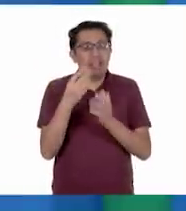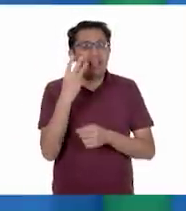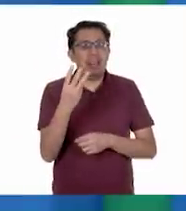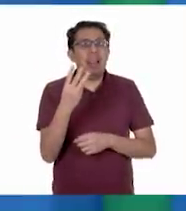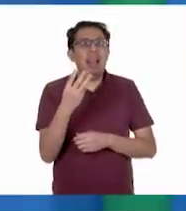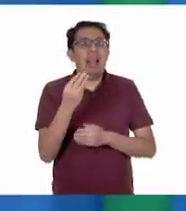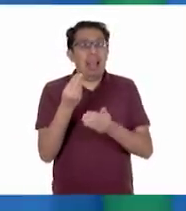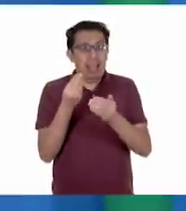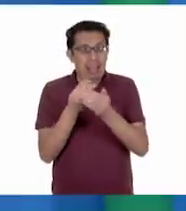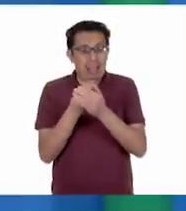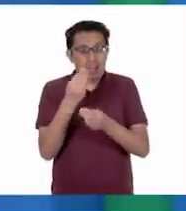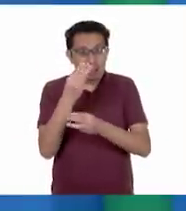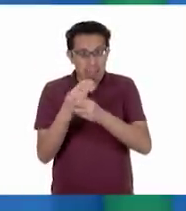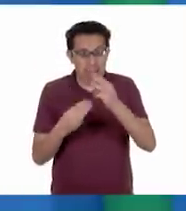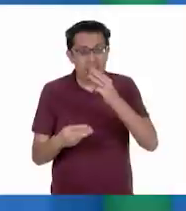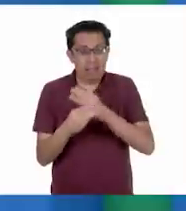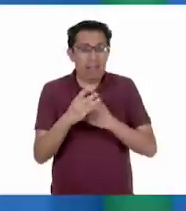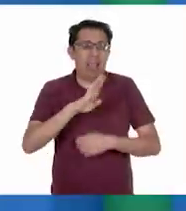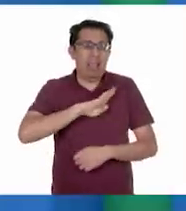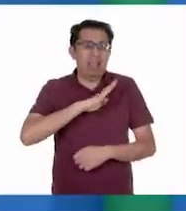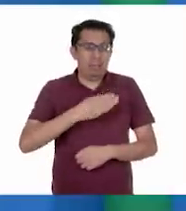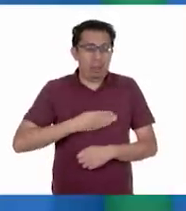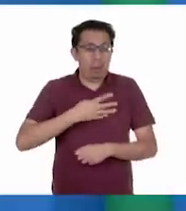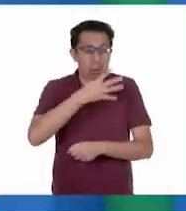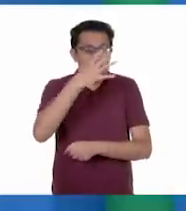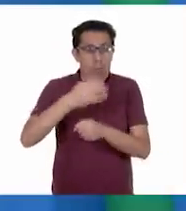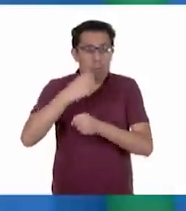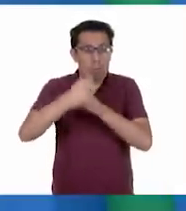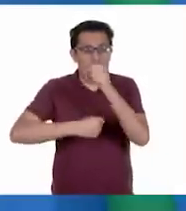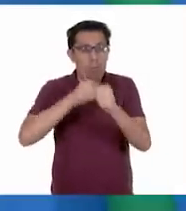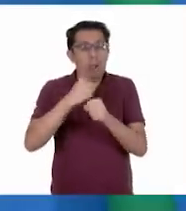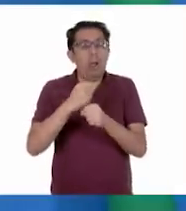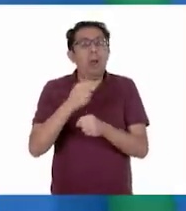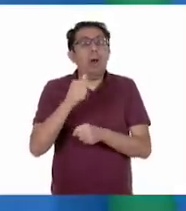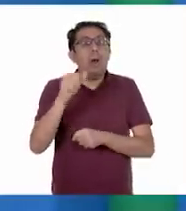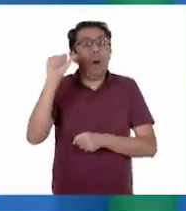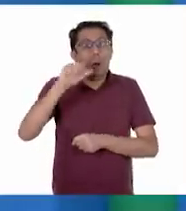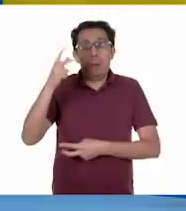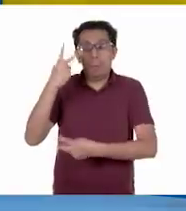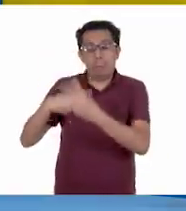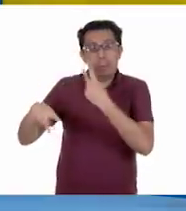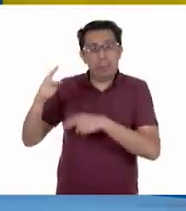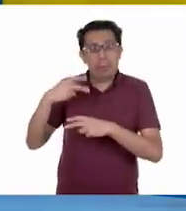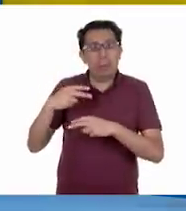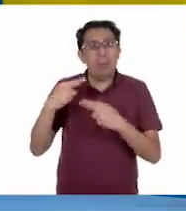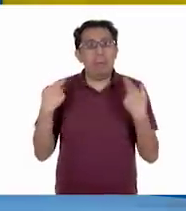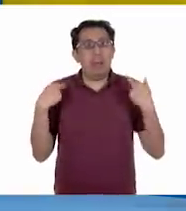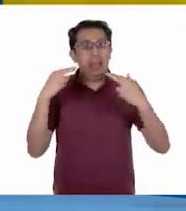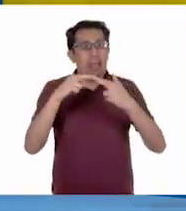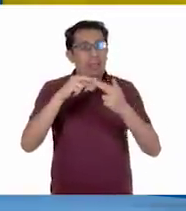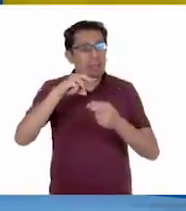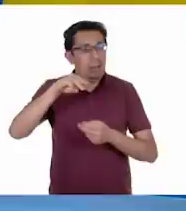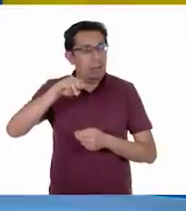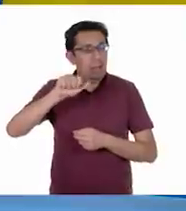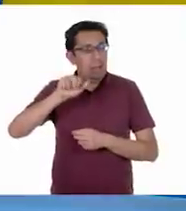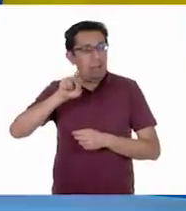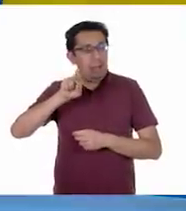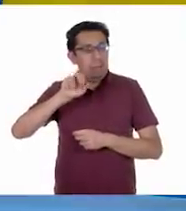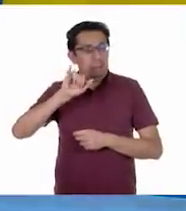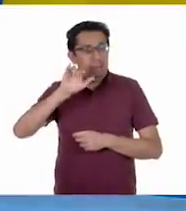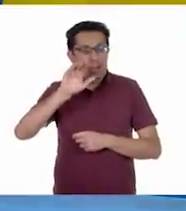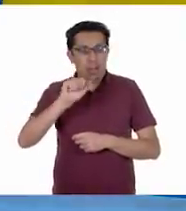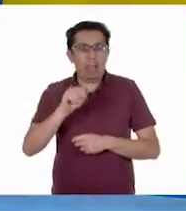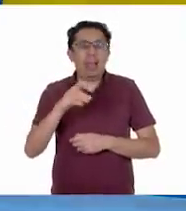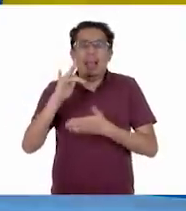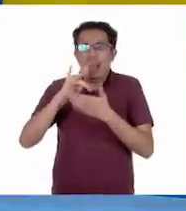lengua materna de cuarto grado. Hoy está con nosotros la maestra María Meléndez. Maestra, bienvenida. Muchísimas gracias